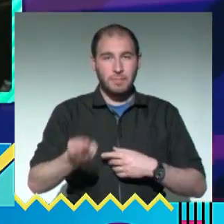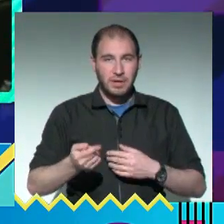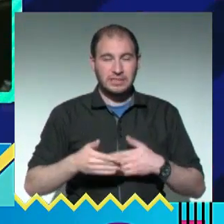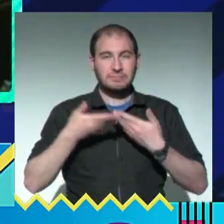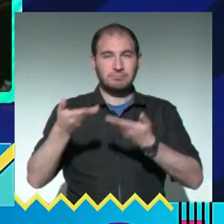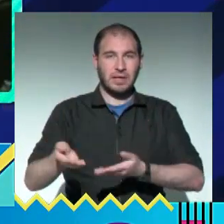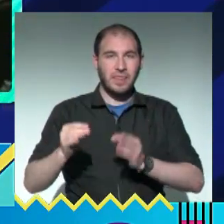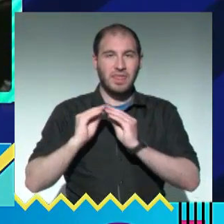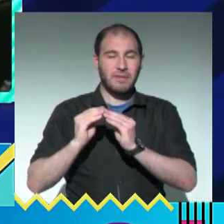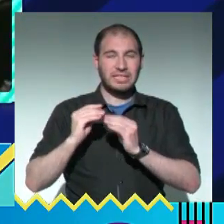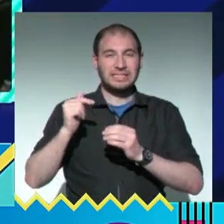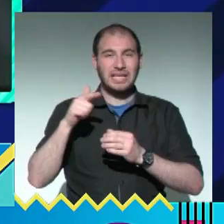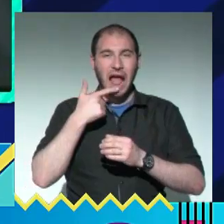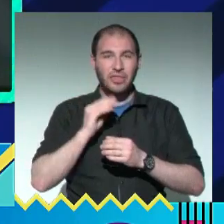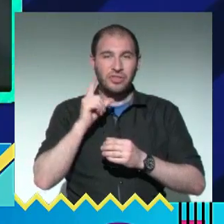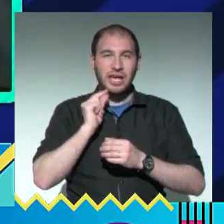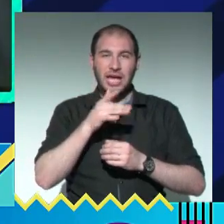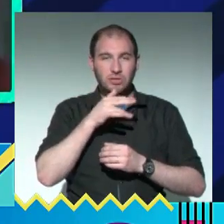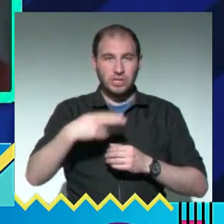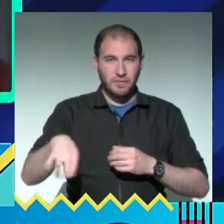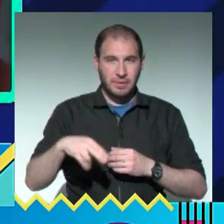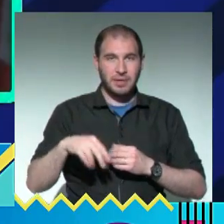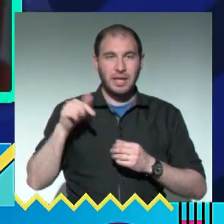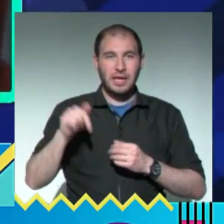al recinto de senadores el 14 de noviembre.